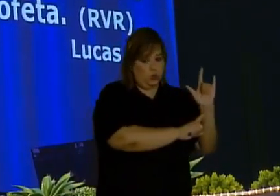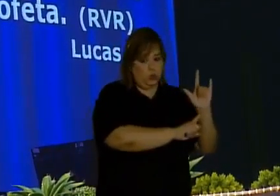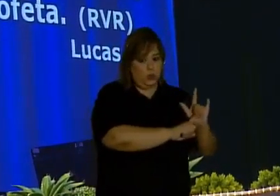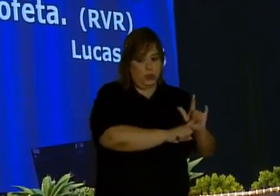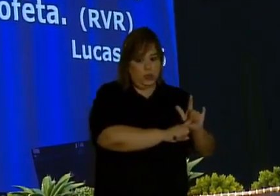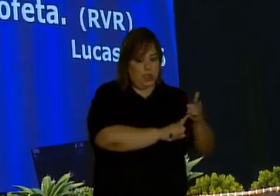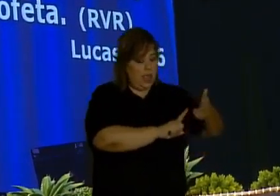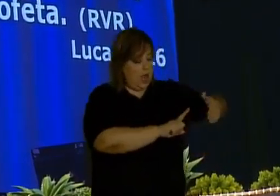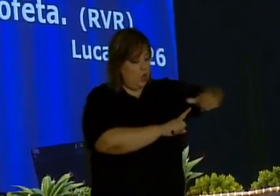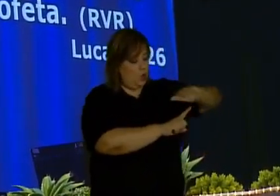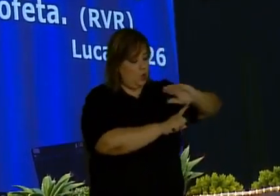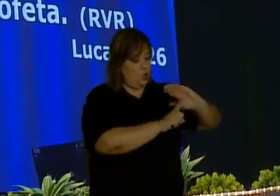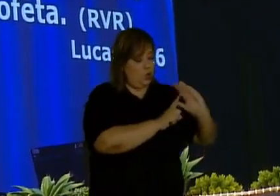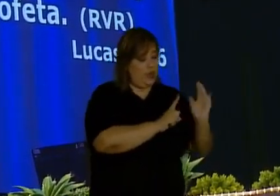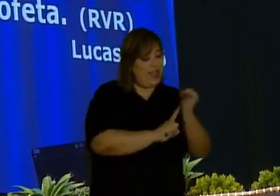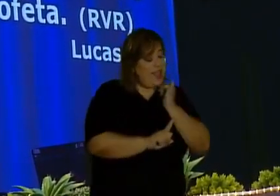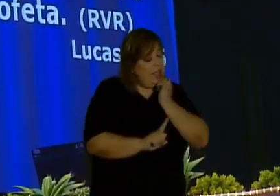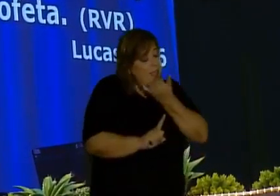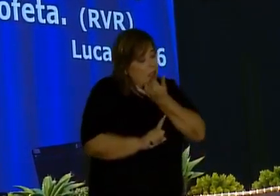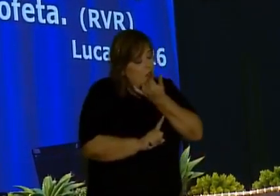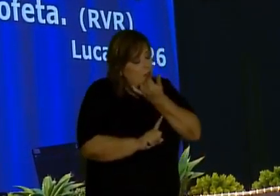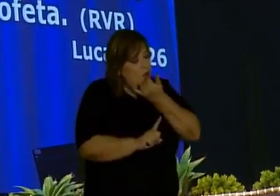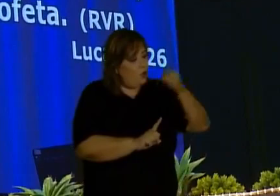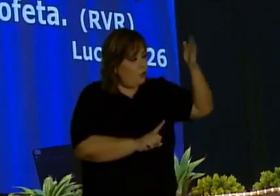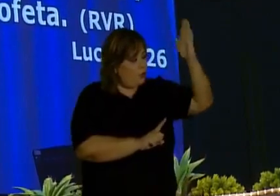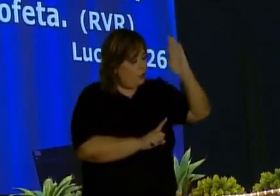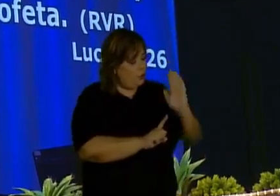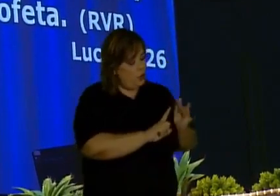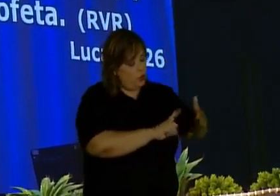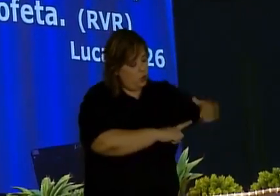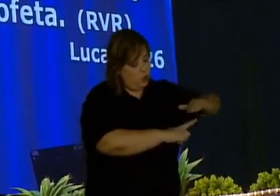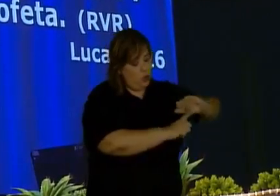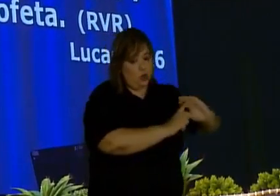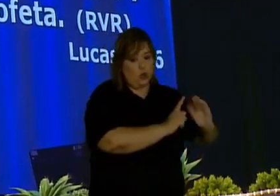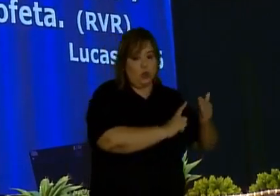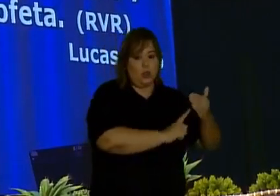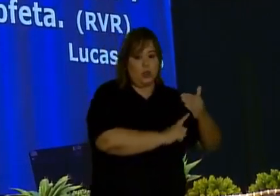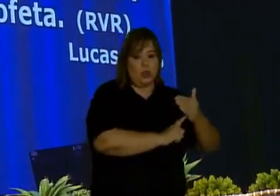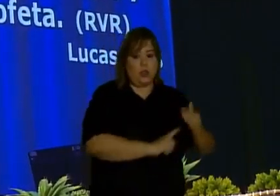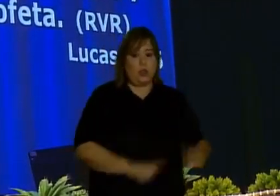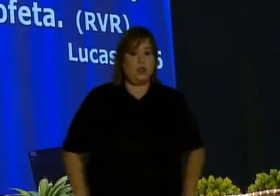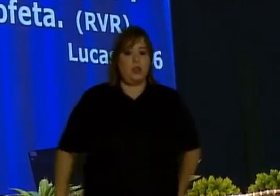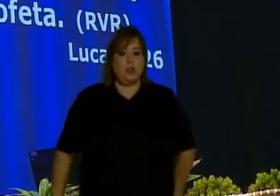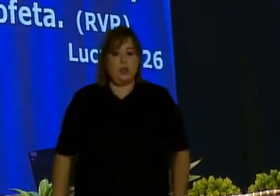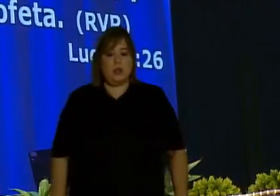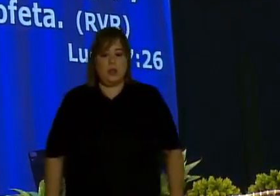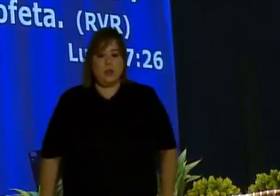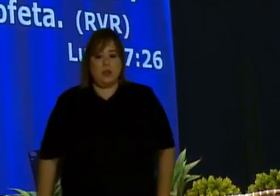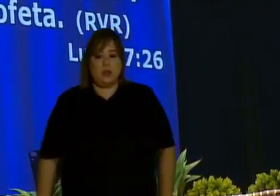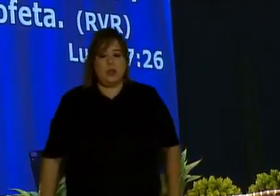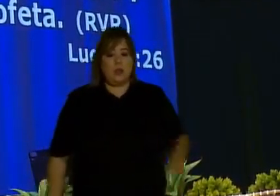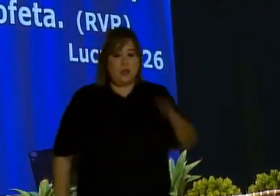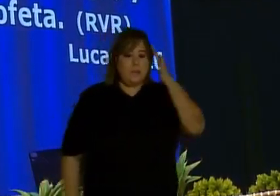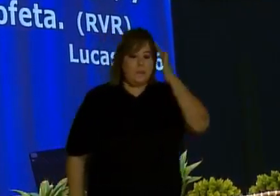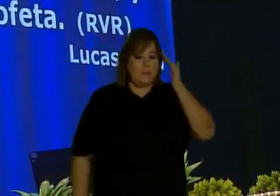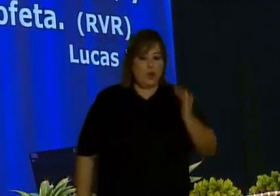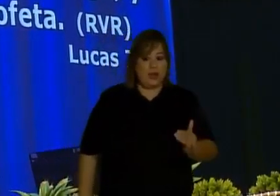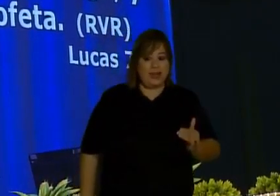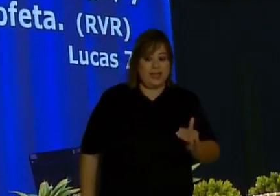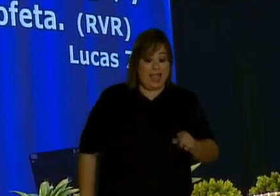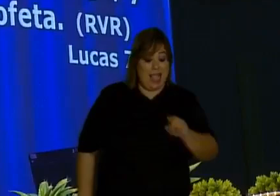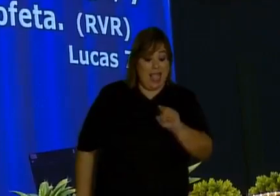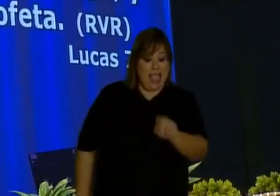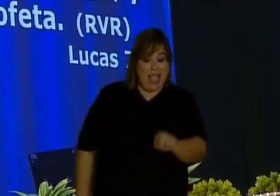cubre nuestras faltas. Porque preguntar si Él era el que había de venir no era una falta, era